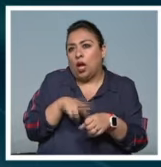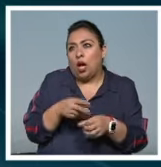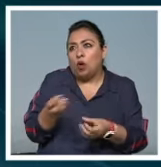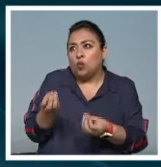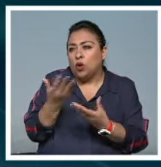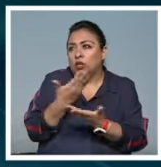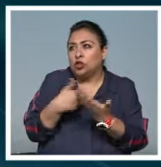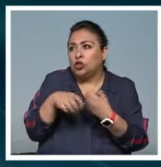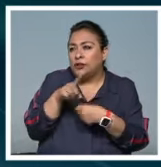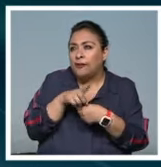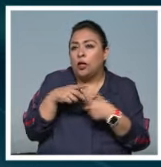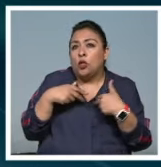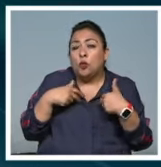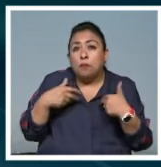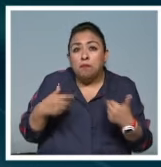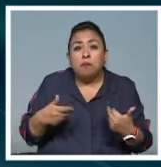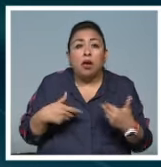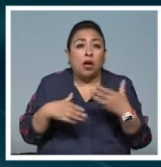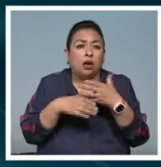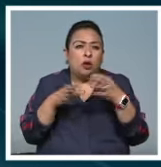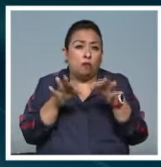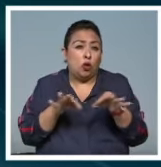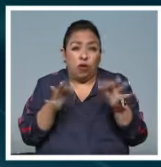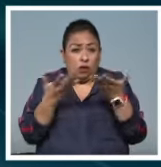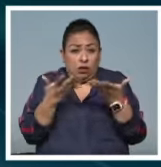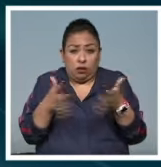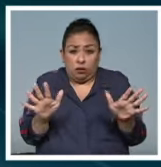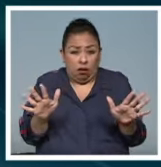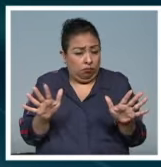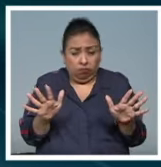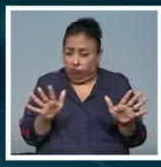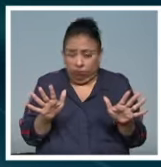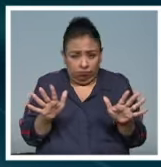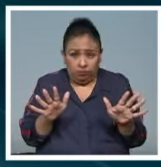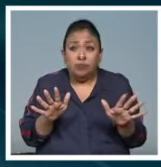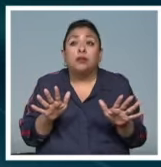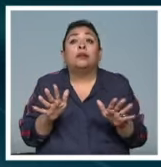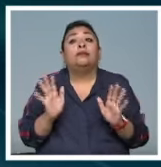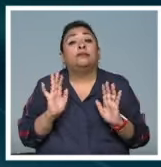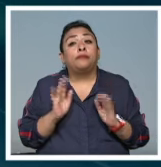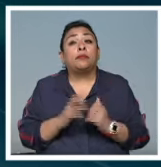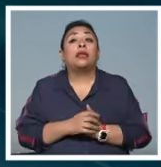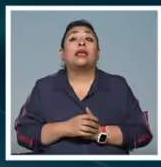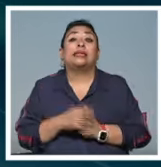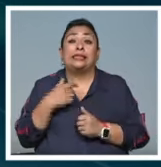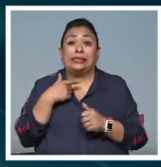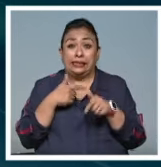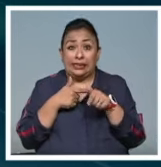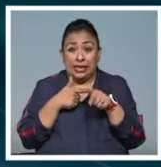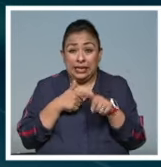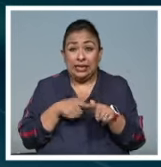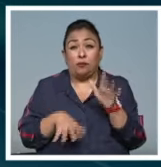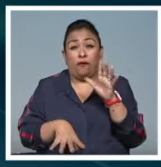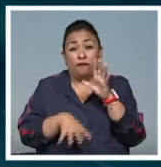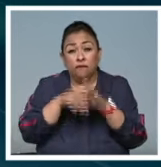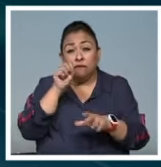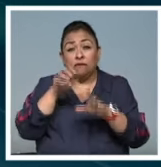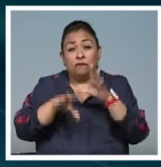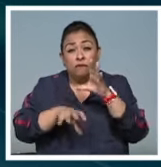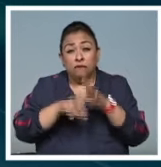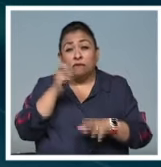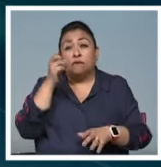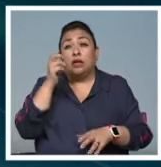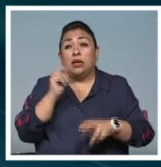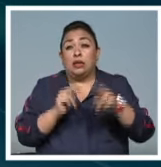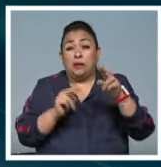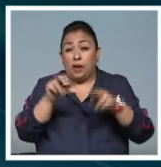las sociedades humanas cosas importantes para nuestra sobrevivencia. Si seguimos extrayendo y consumiendo a los